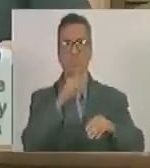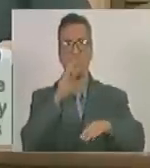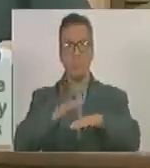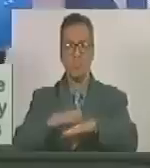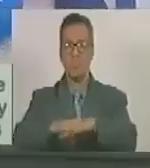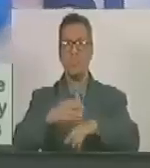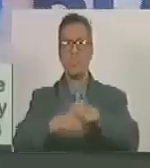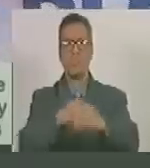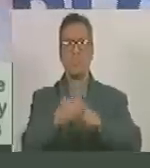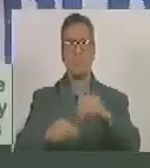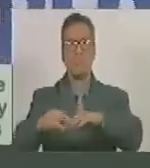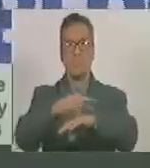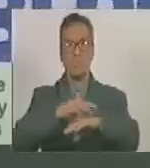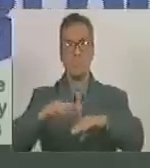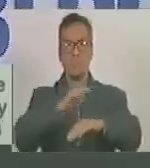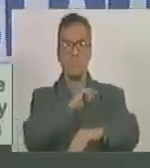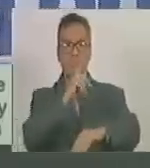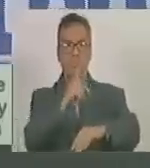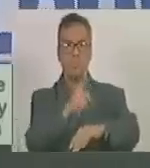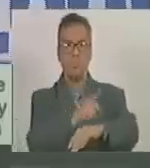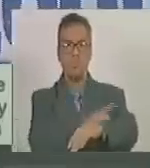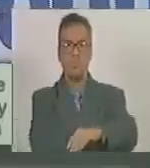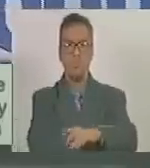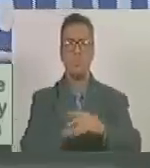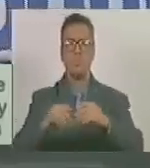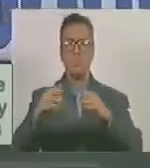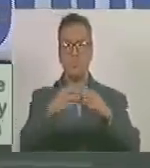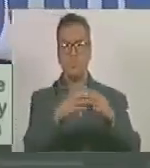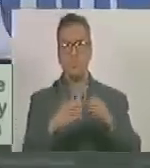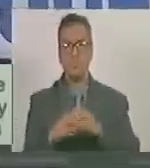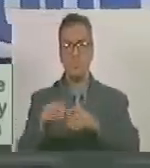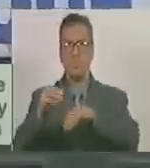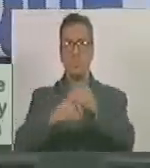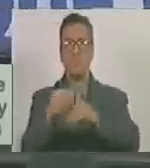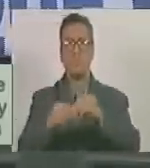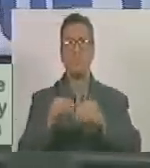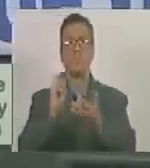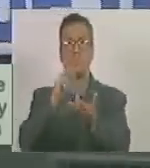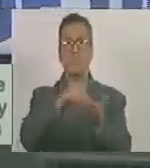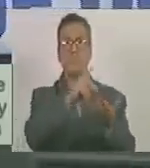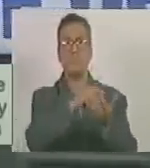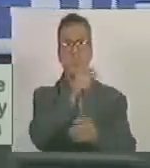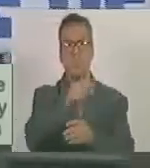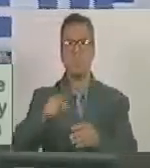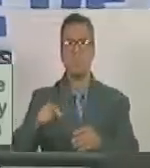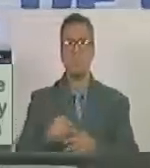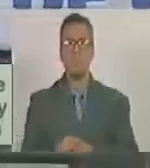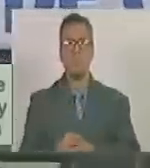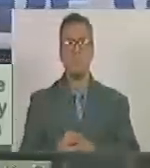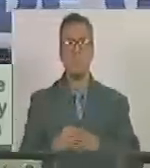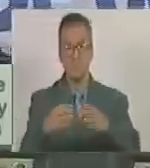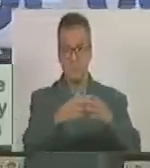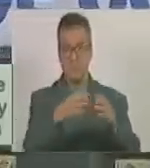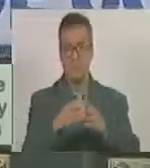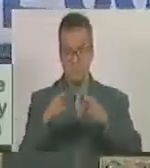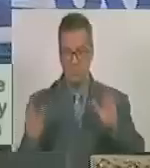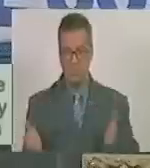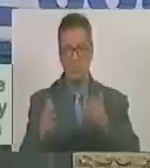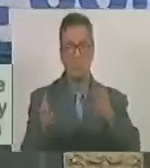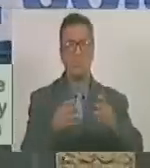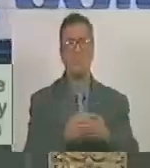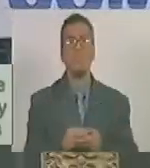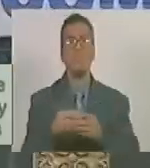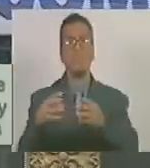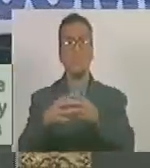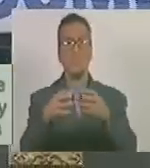actuaciones ante el Ministerio del Poder Popular con competencia en materia de participación ciudadana. El equipo promotor